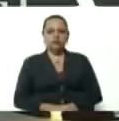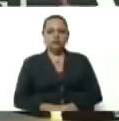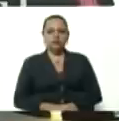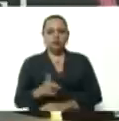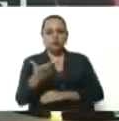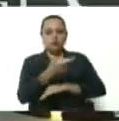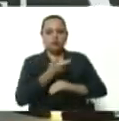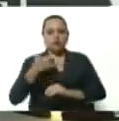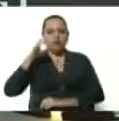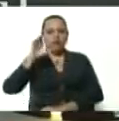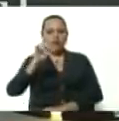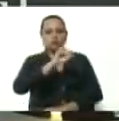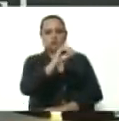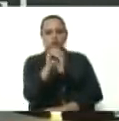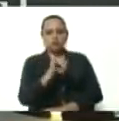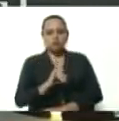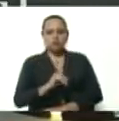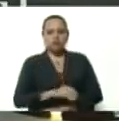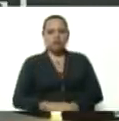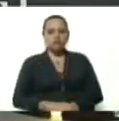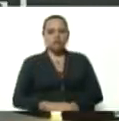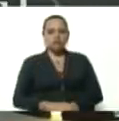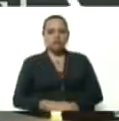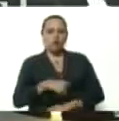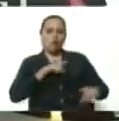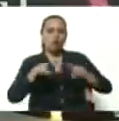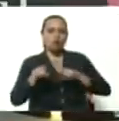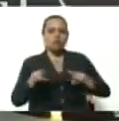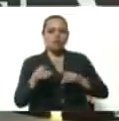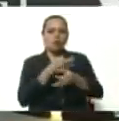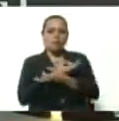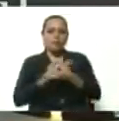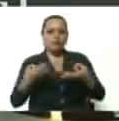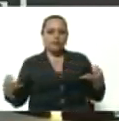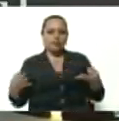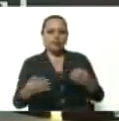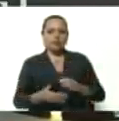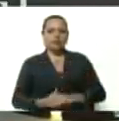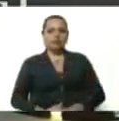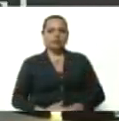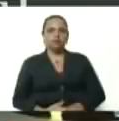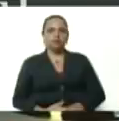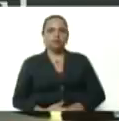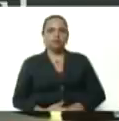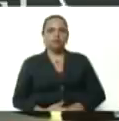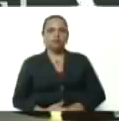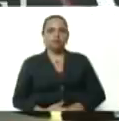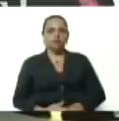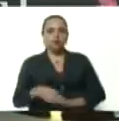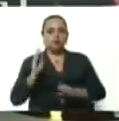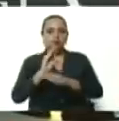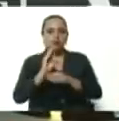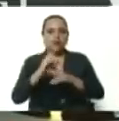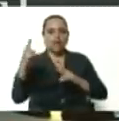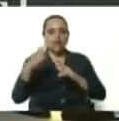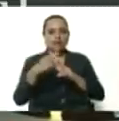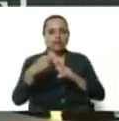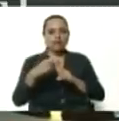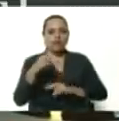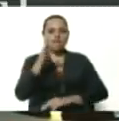Gobernador del estado Zulia, Omar Prieto, una coordinación perfecta, ¿no? Con el protector del Táchira, Freddy